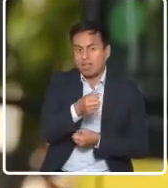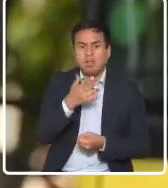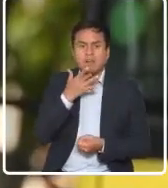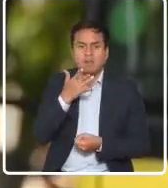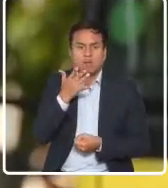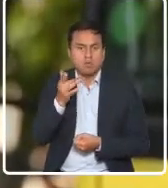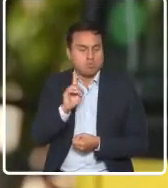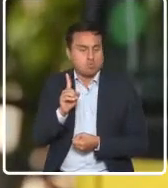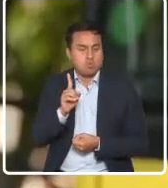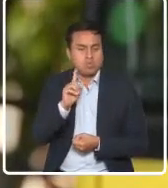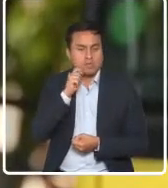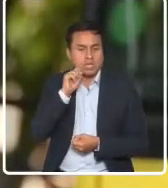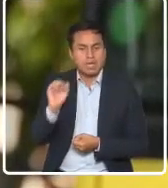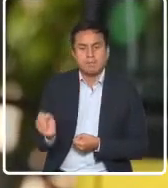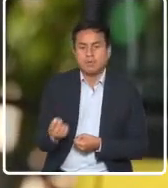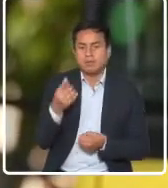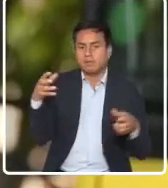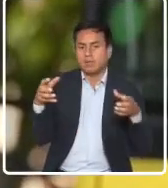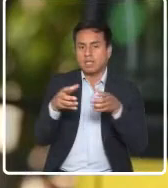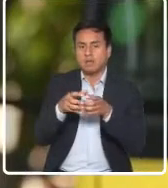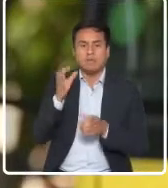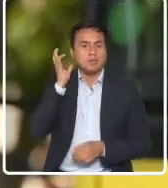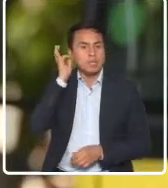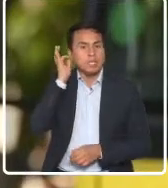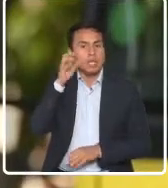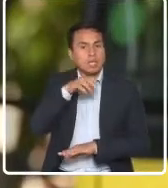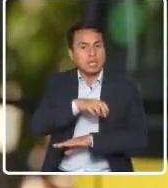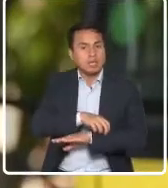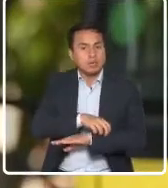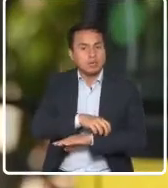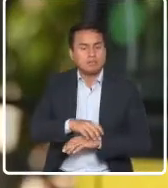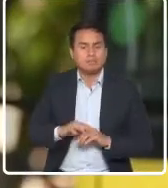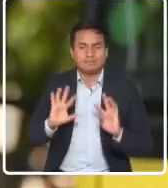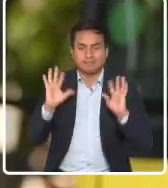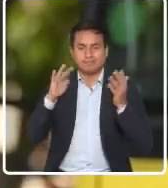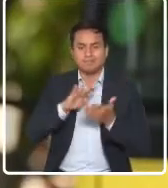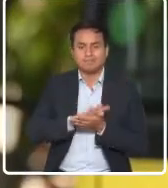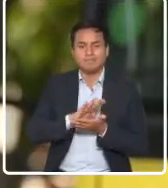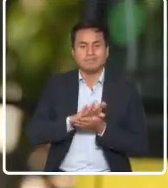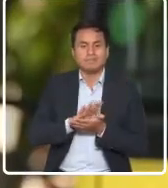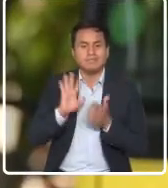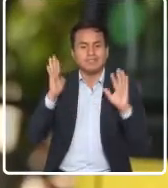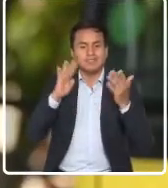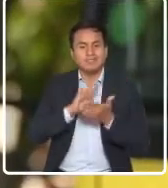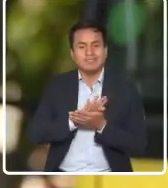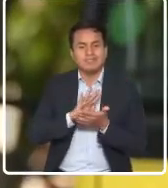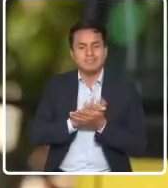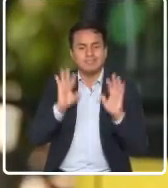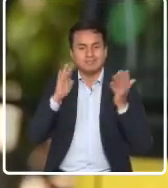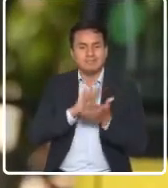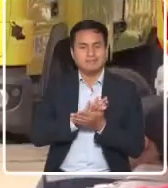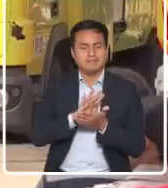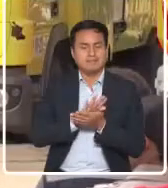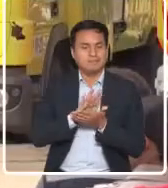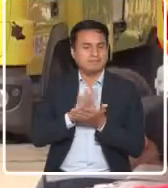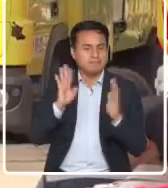no de cualquier brigada, sino de la primera brigada femenina de la región, la Maki 20.